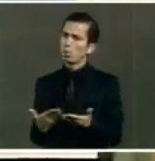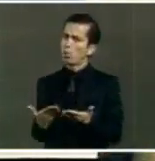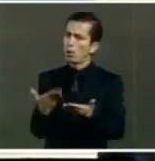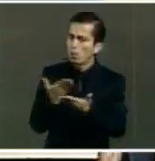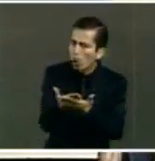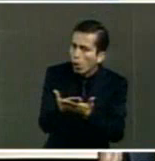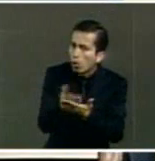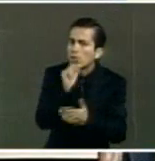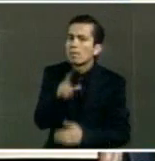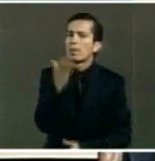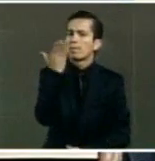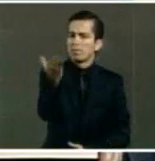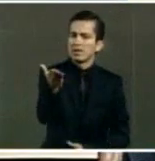que aceleremos el paso.